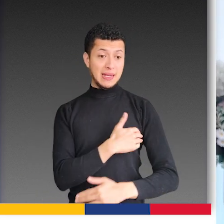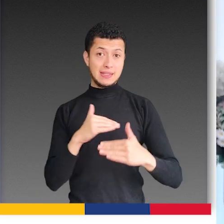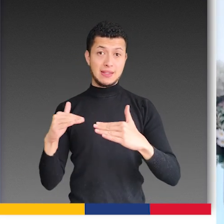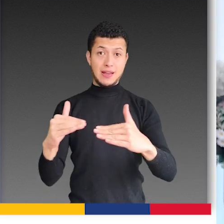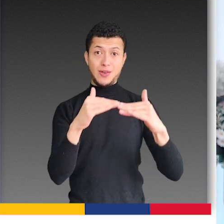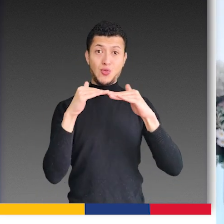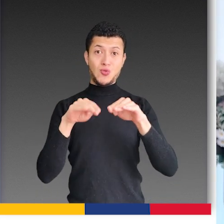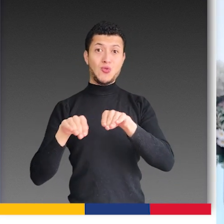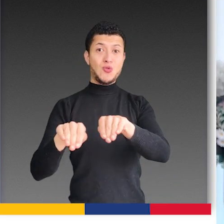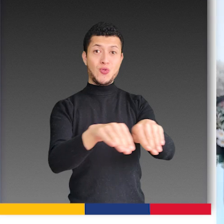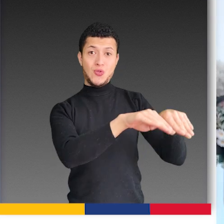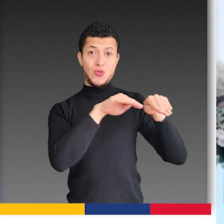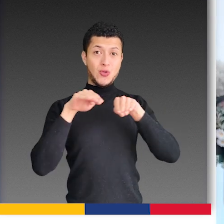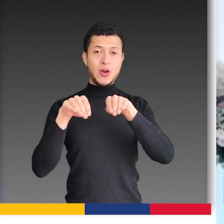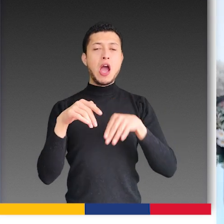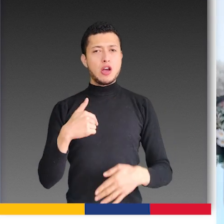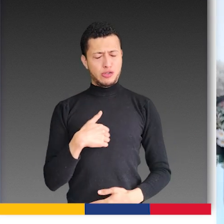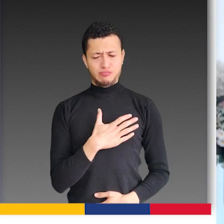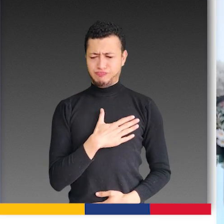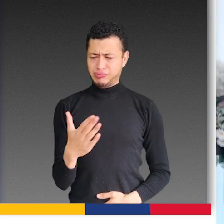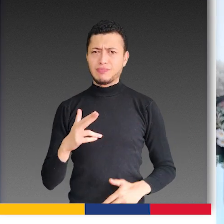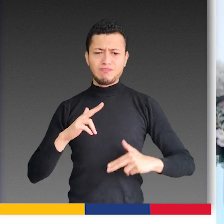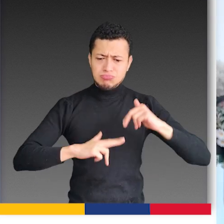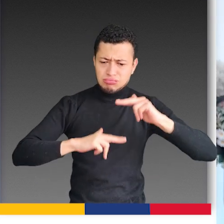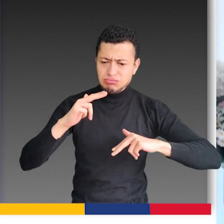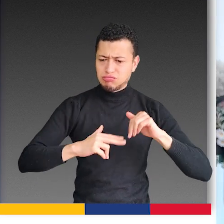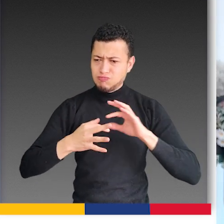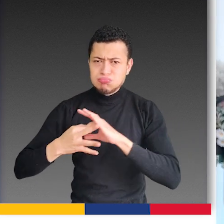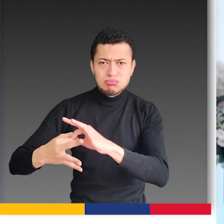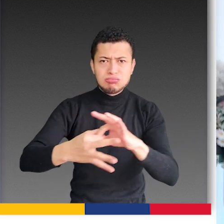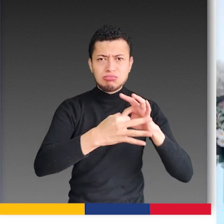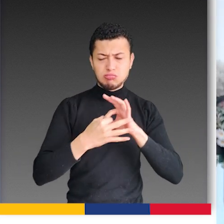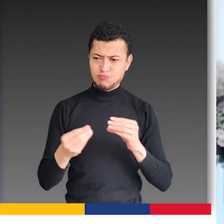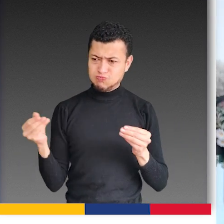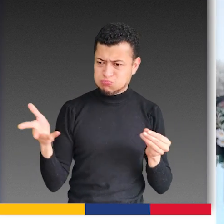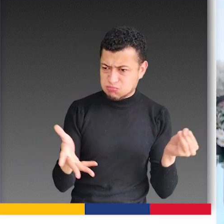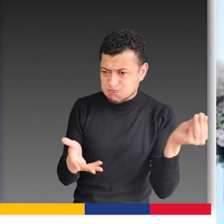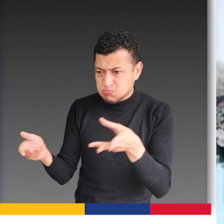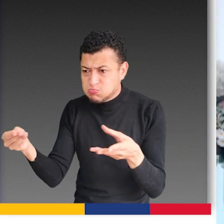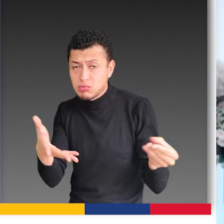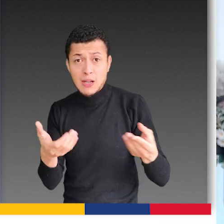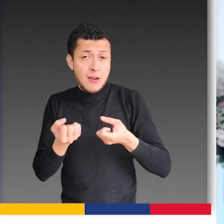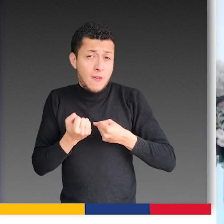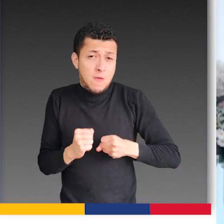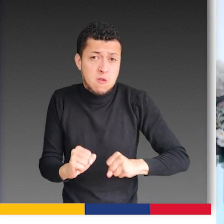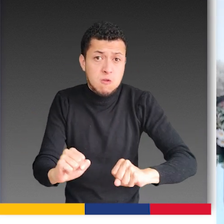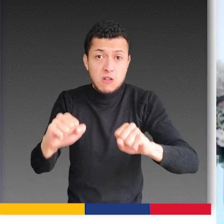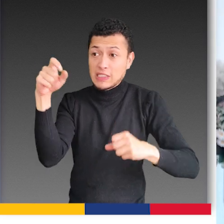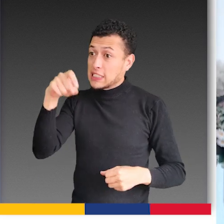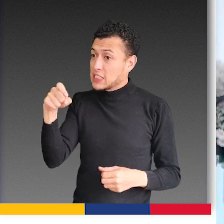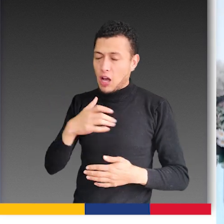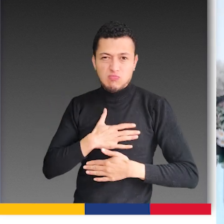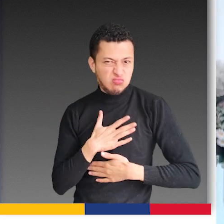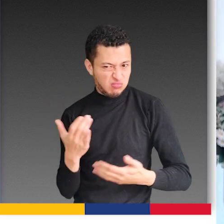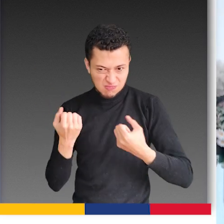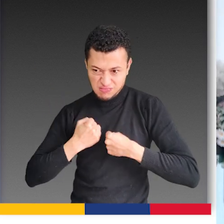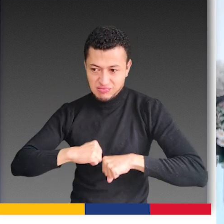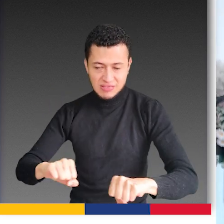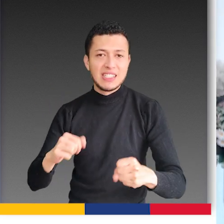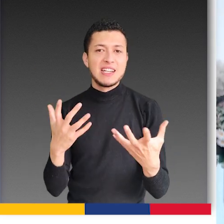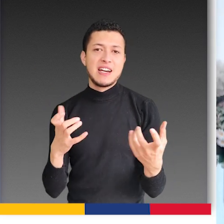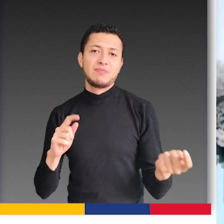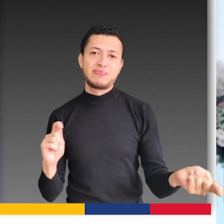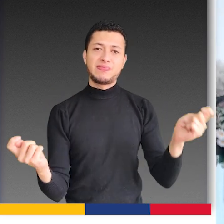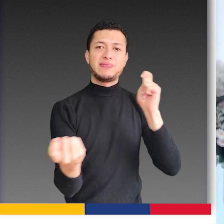como vicepresidenta de Colombia y ministra de la Igualdad y la Equidad, dispuesta a construir y a aportar